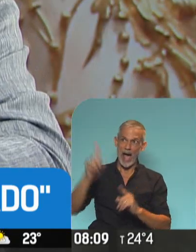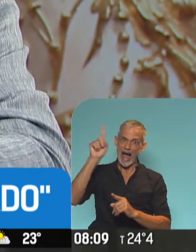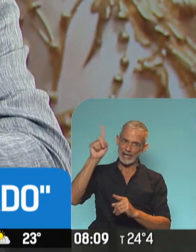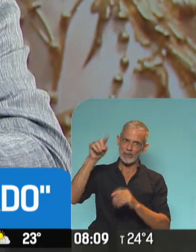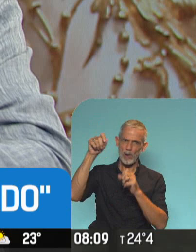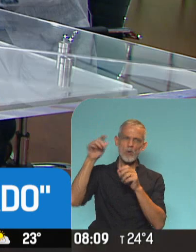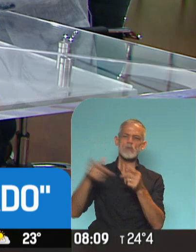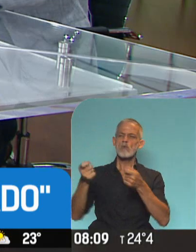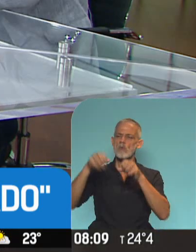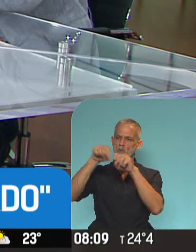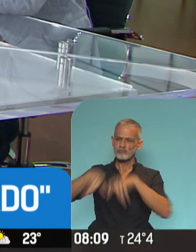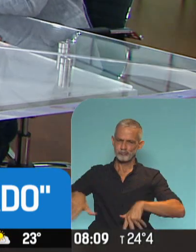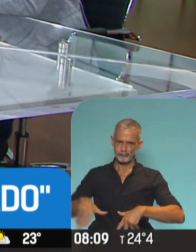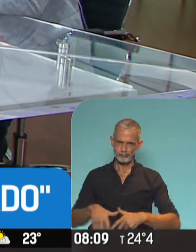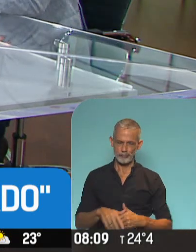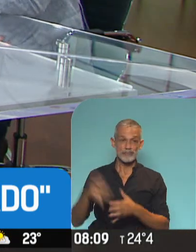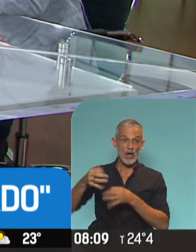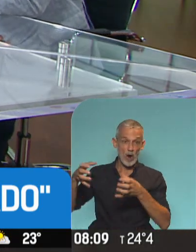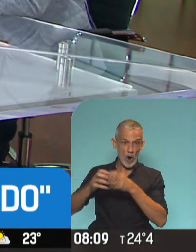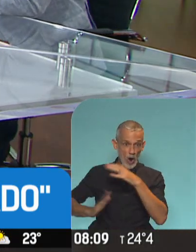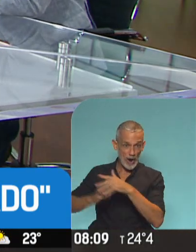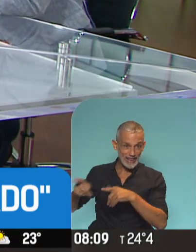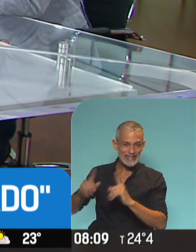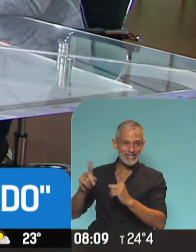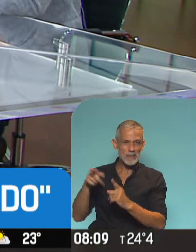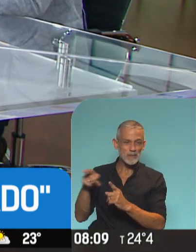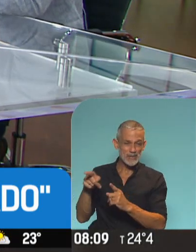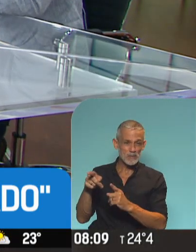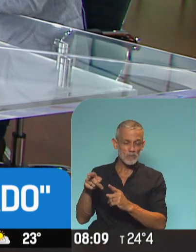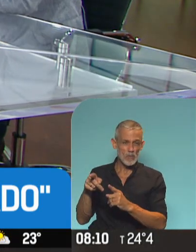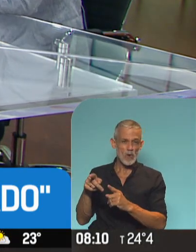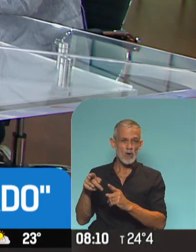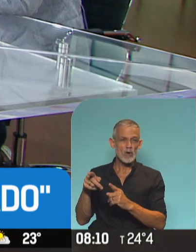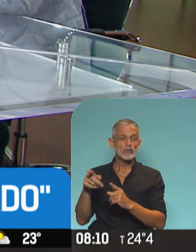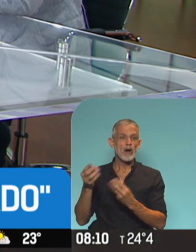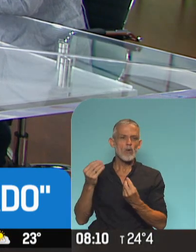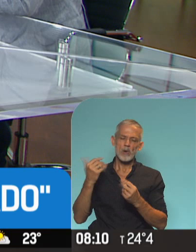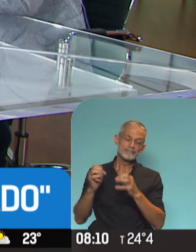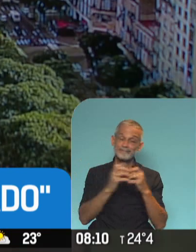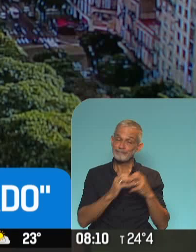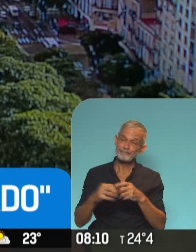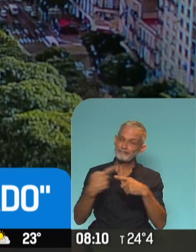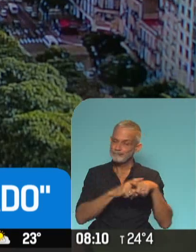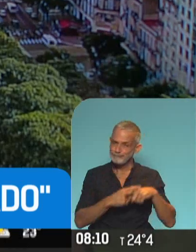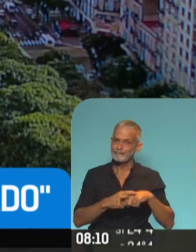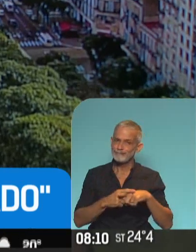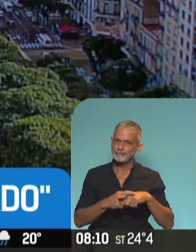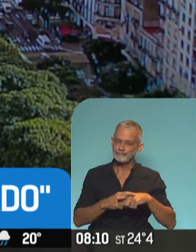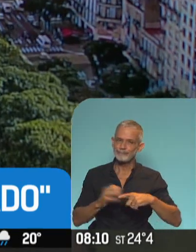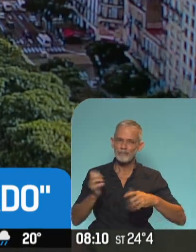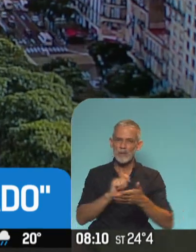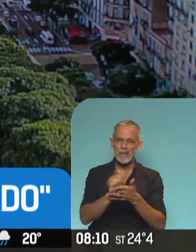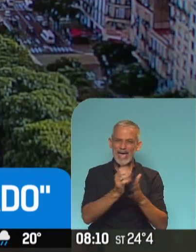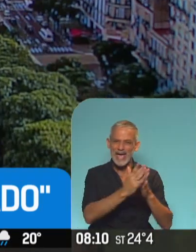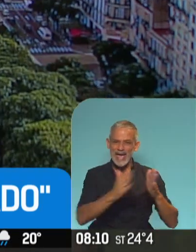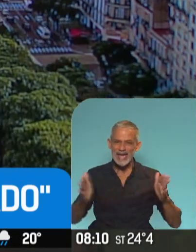abajo. Usted señala lo de la Corte y fue justamente motivo de polémica y de debate durante los últimos meses,